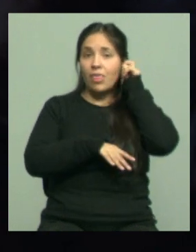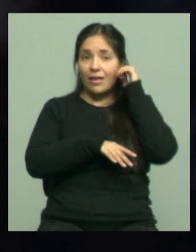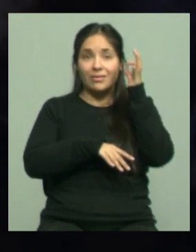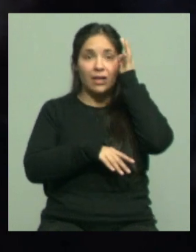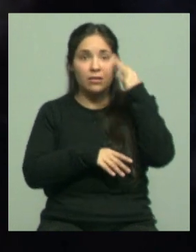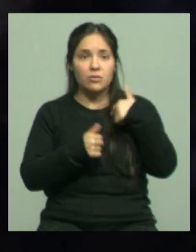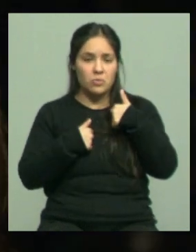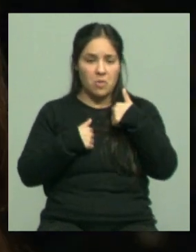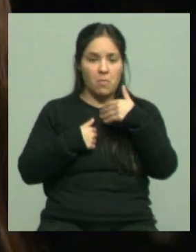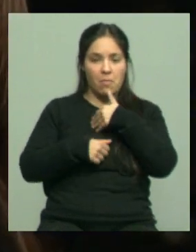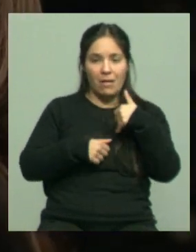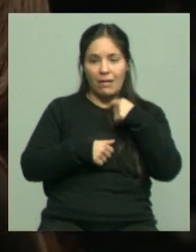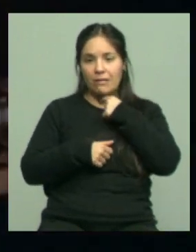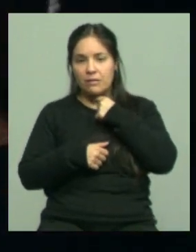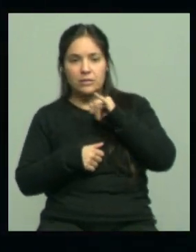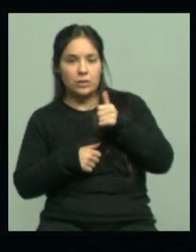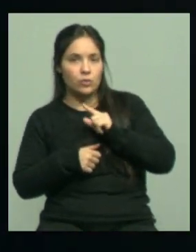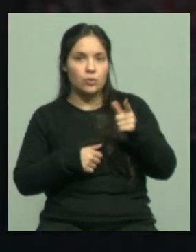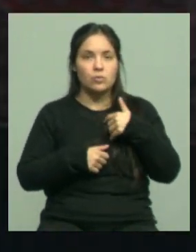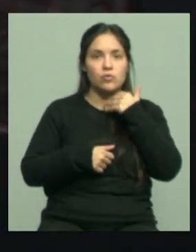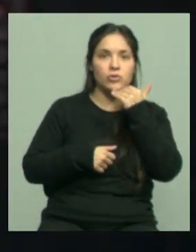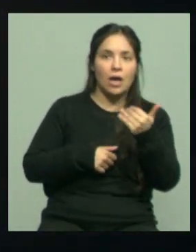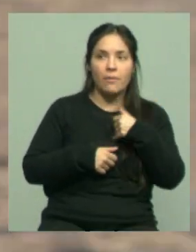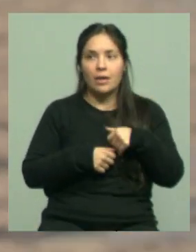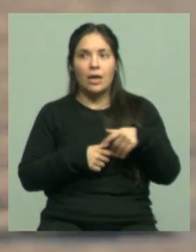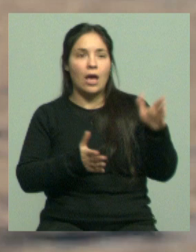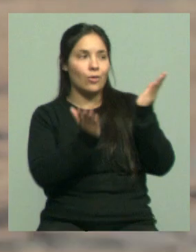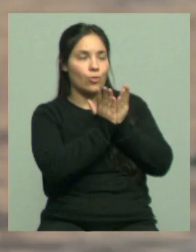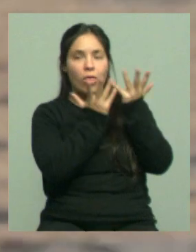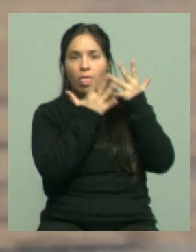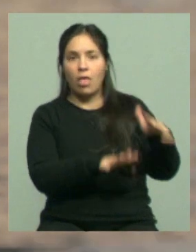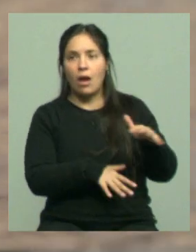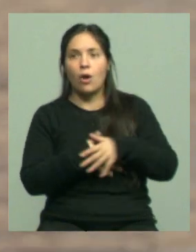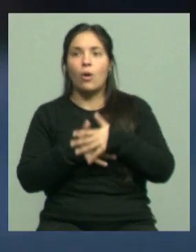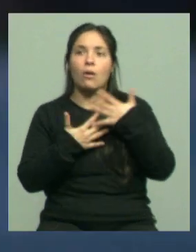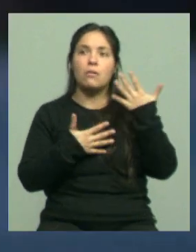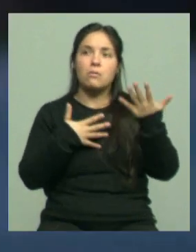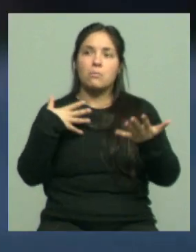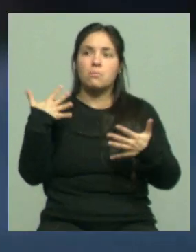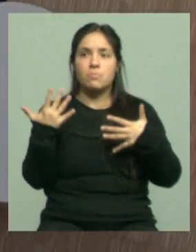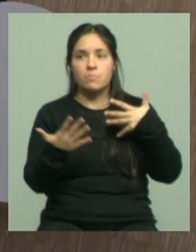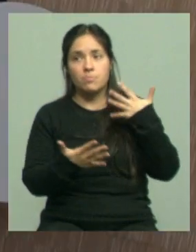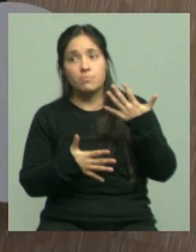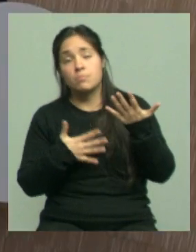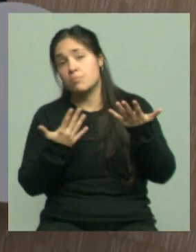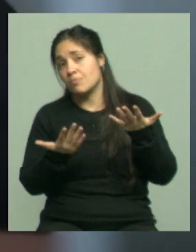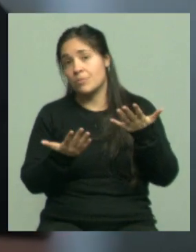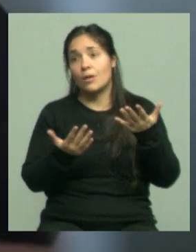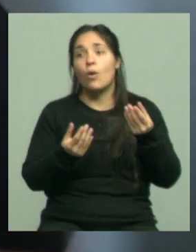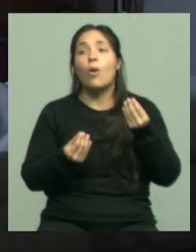sabe qué hacer con su vida, dejó la carrera. Y bueno, y nos presenta todo esto, ¿no? De cómo